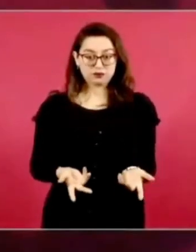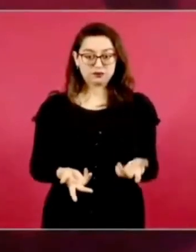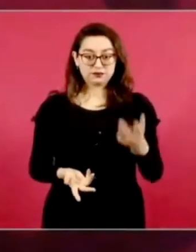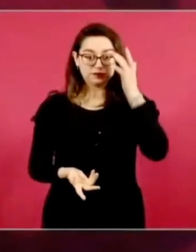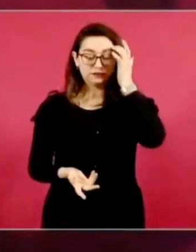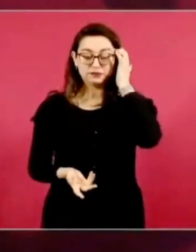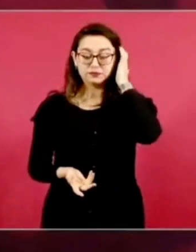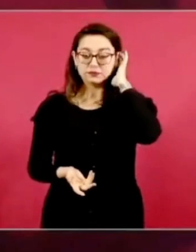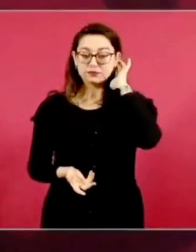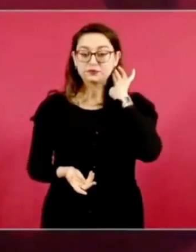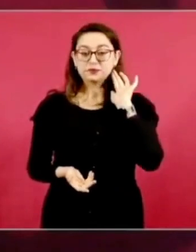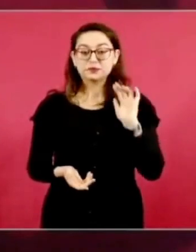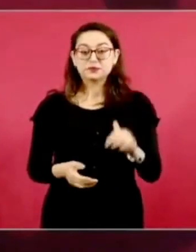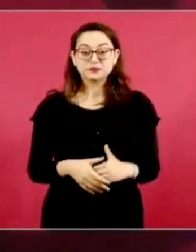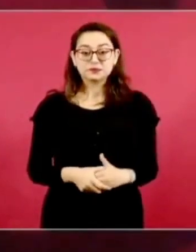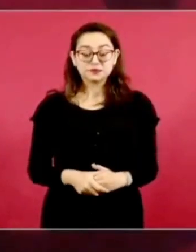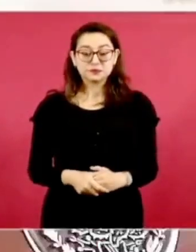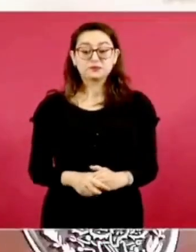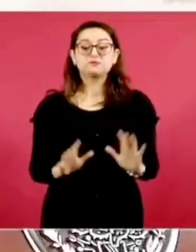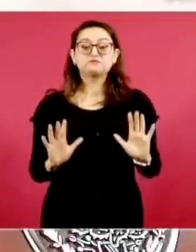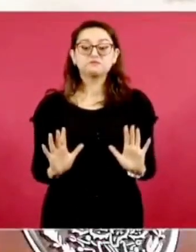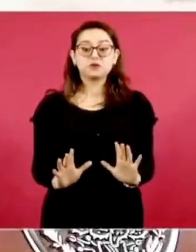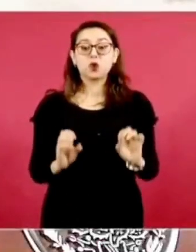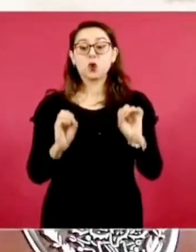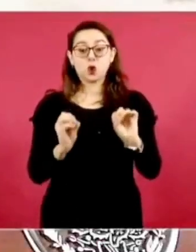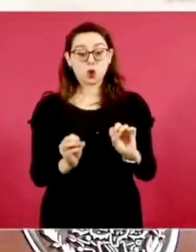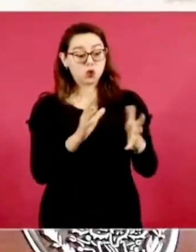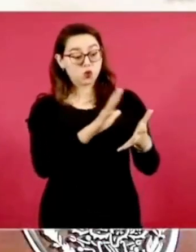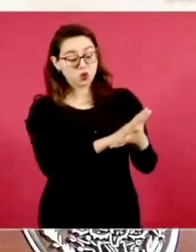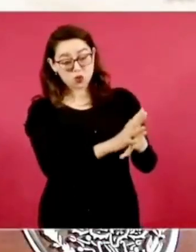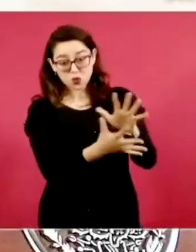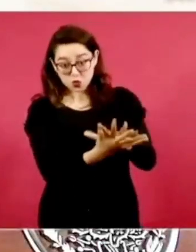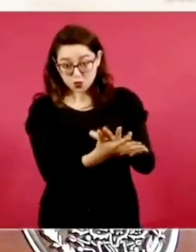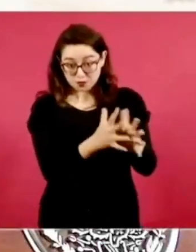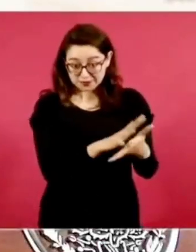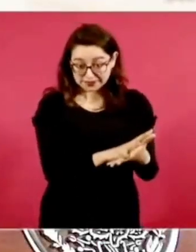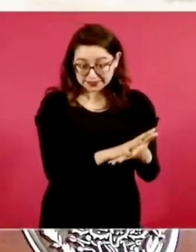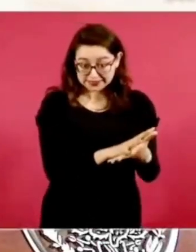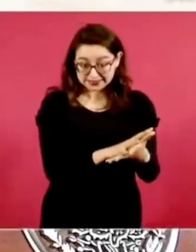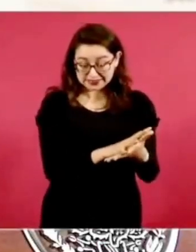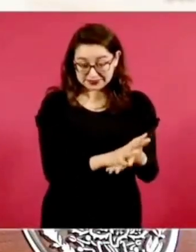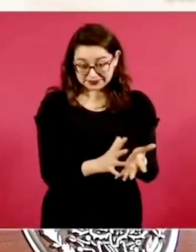ayudaron al saqueo, que eso sí,